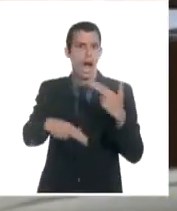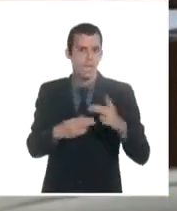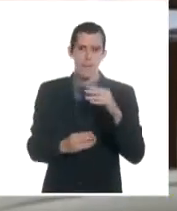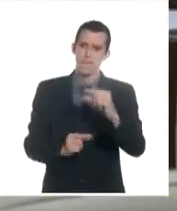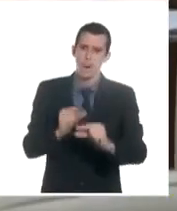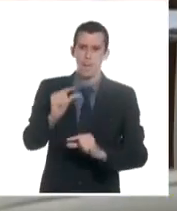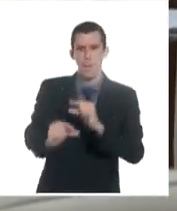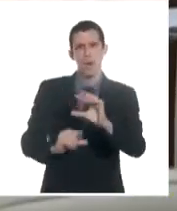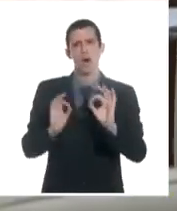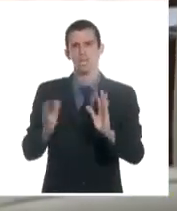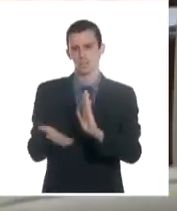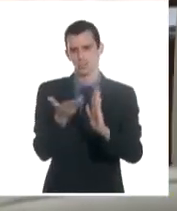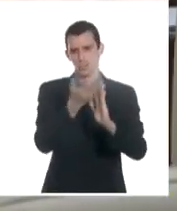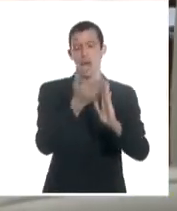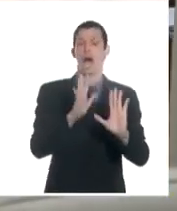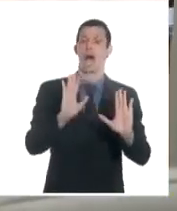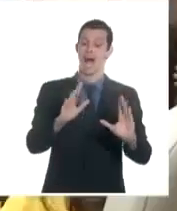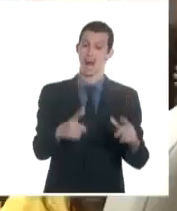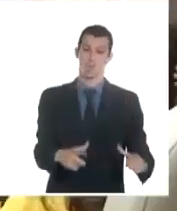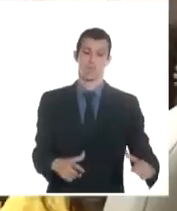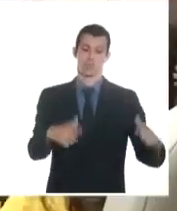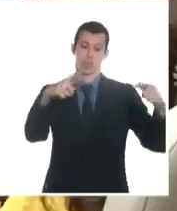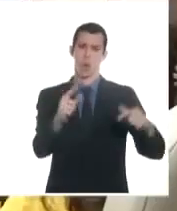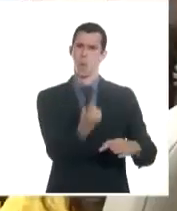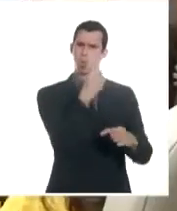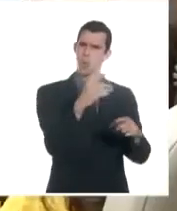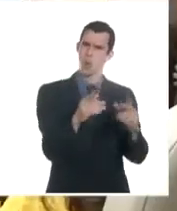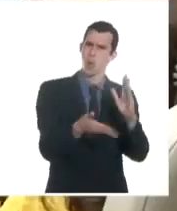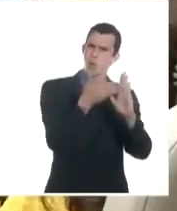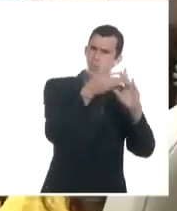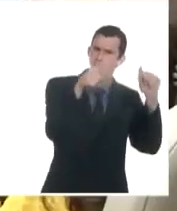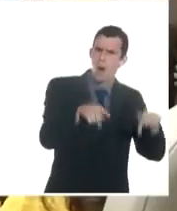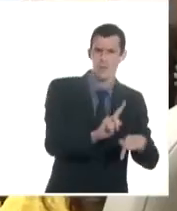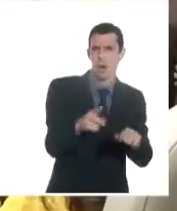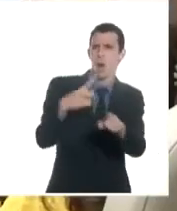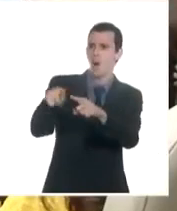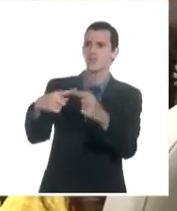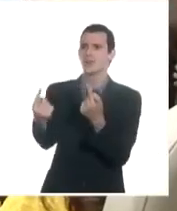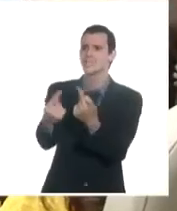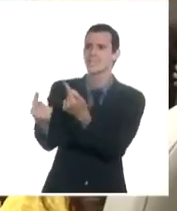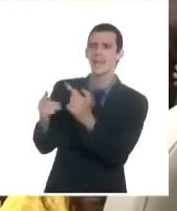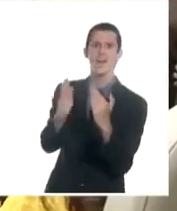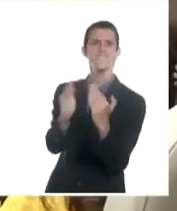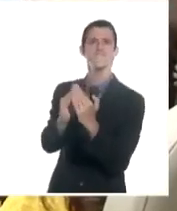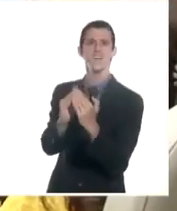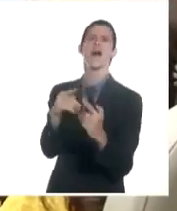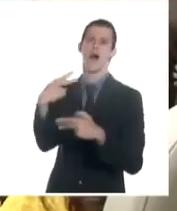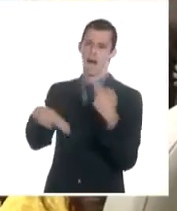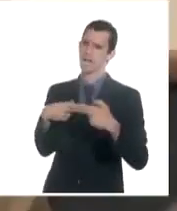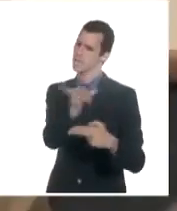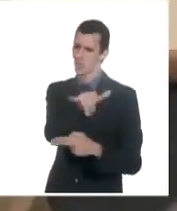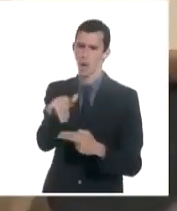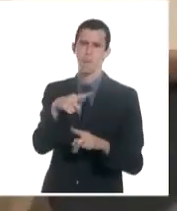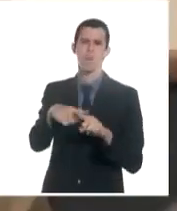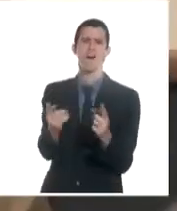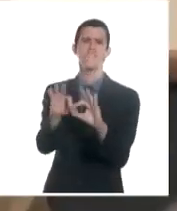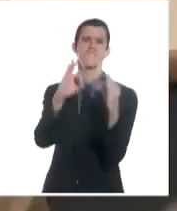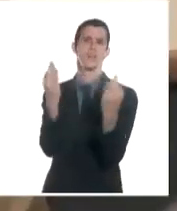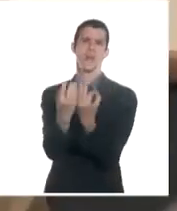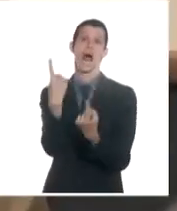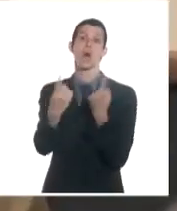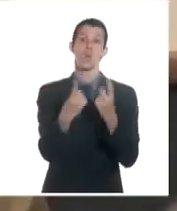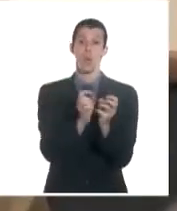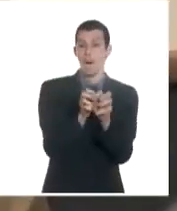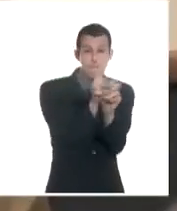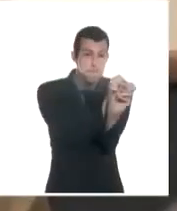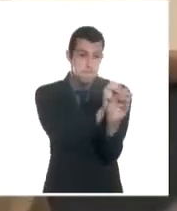de la terminación de los nuevos inmuebles, a donde mudarán a las 26 familias a las que el siniestro les destruyó sus casas. Hay 9